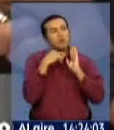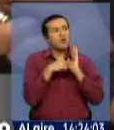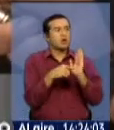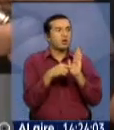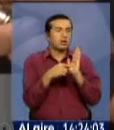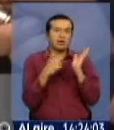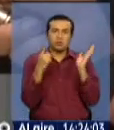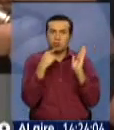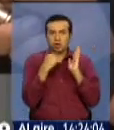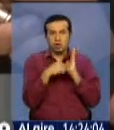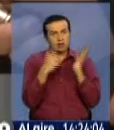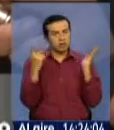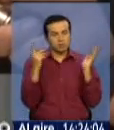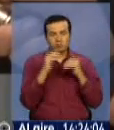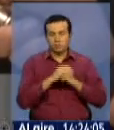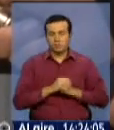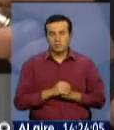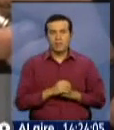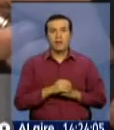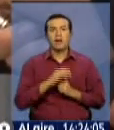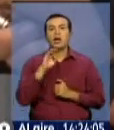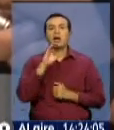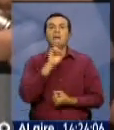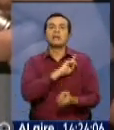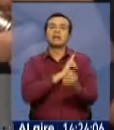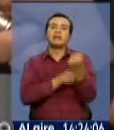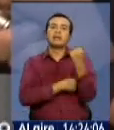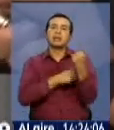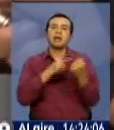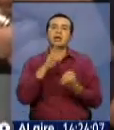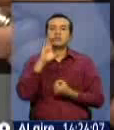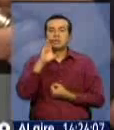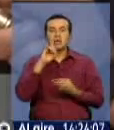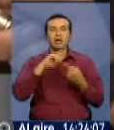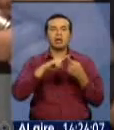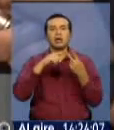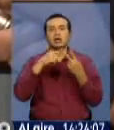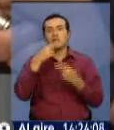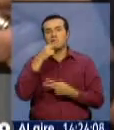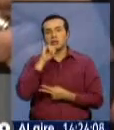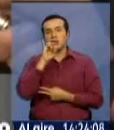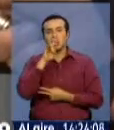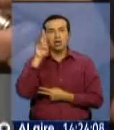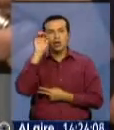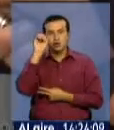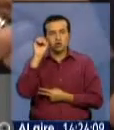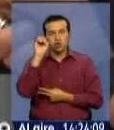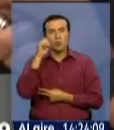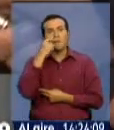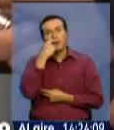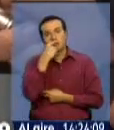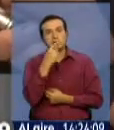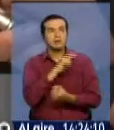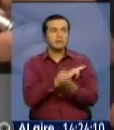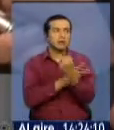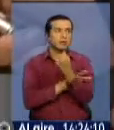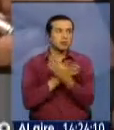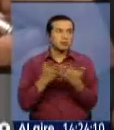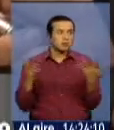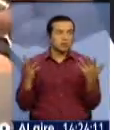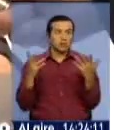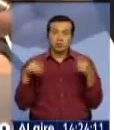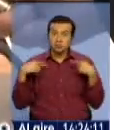ejemplo, del calcio, del hierro, son medicamentos que no hay